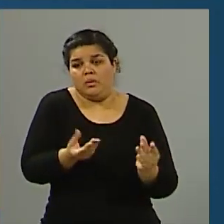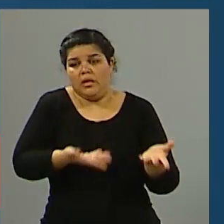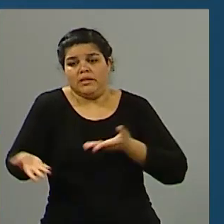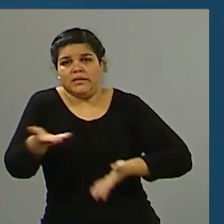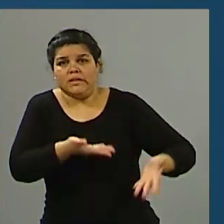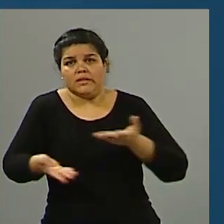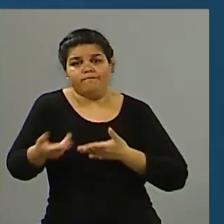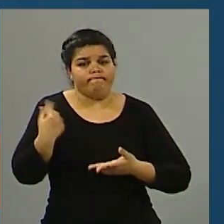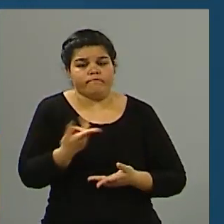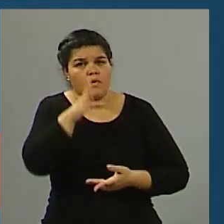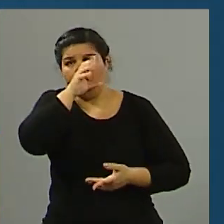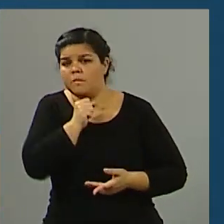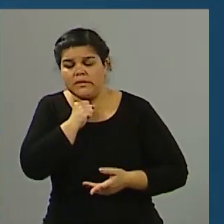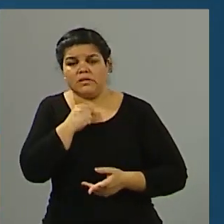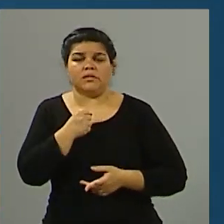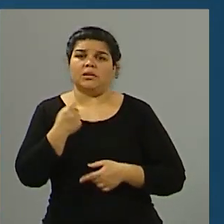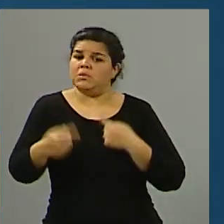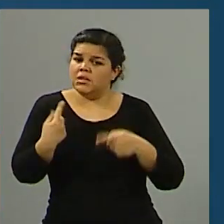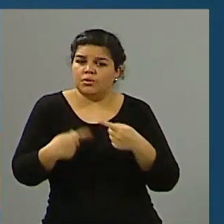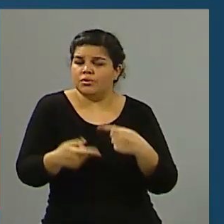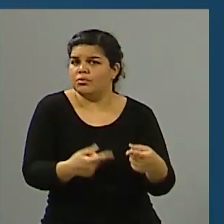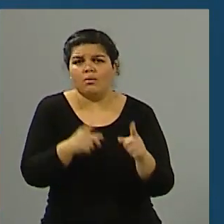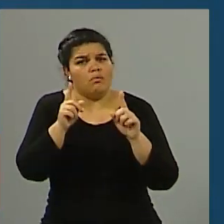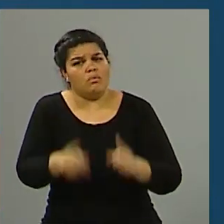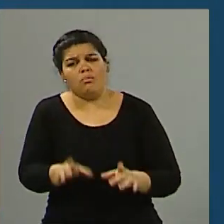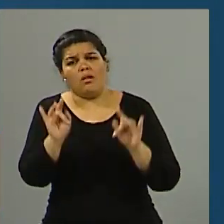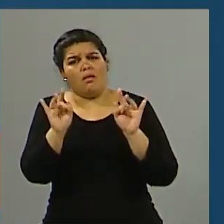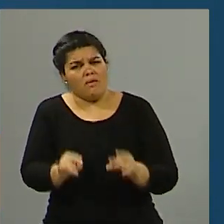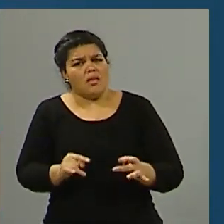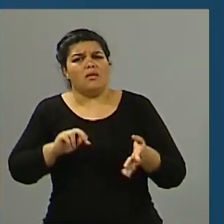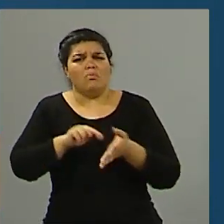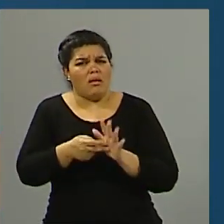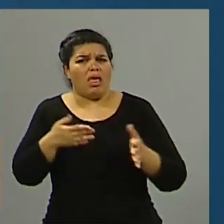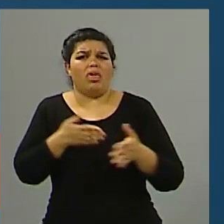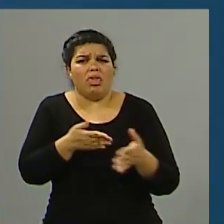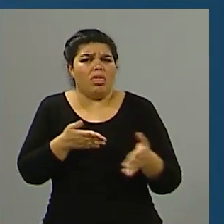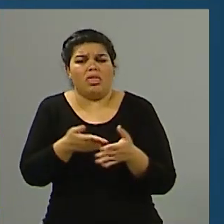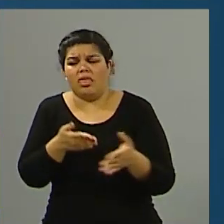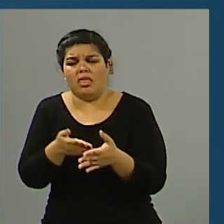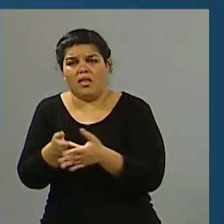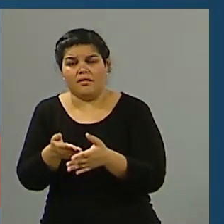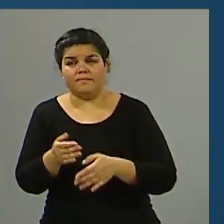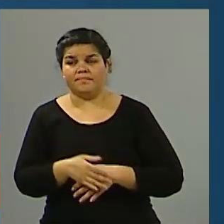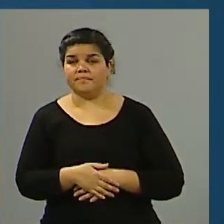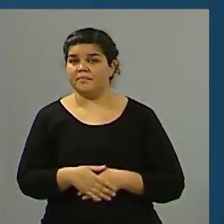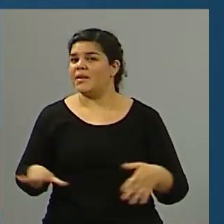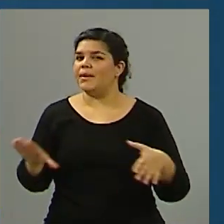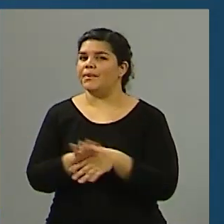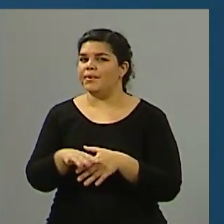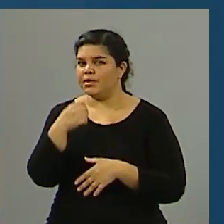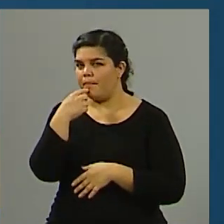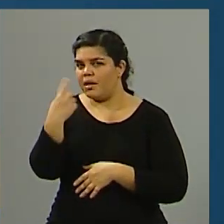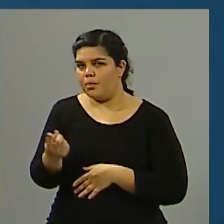seguir sobreviviendo, que la verdad que es bastante complicado para nuestros negocios. Hablando de eso, ¿cómo es la expectativa para lo que queda de